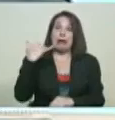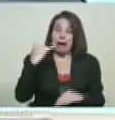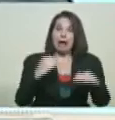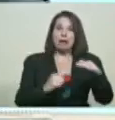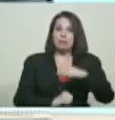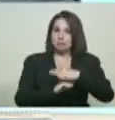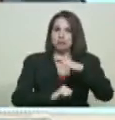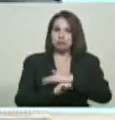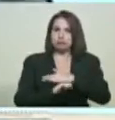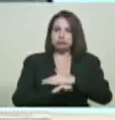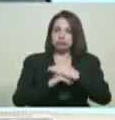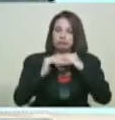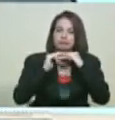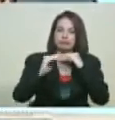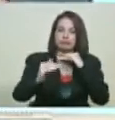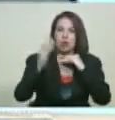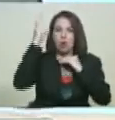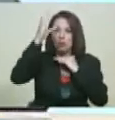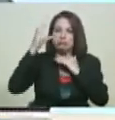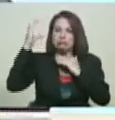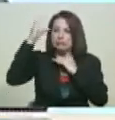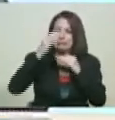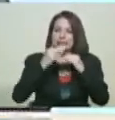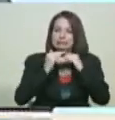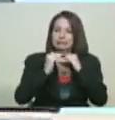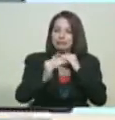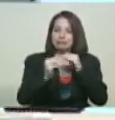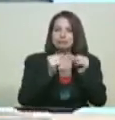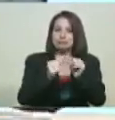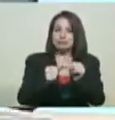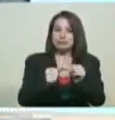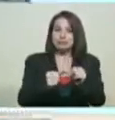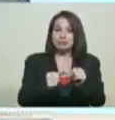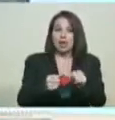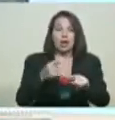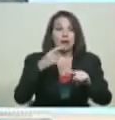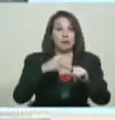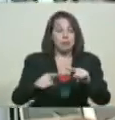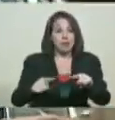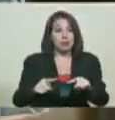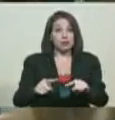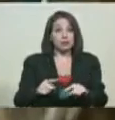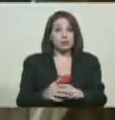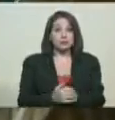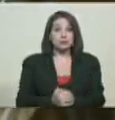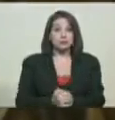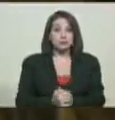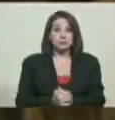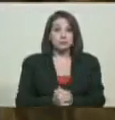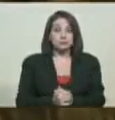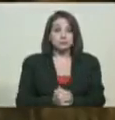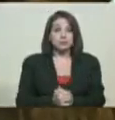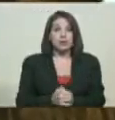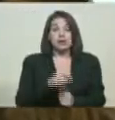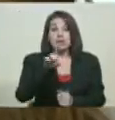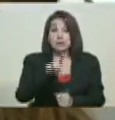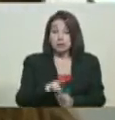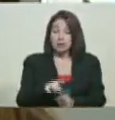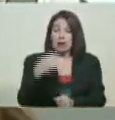de conciencia de estabilidad sin lugar a dudas nuestro país goza de una paz